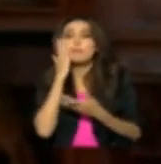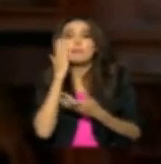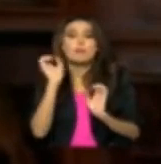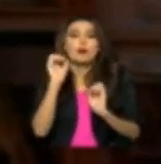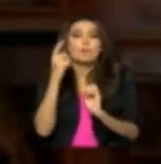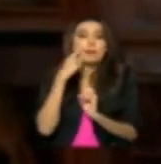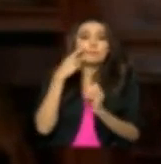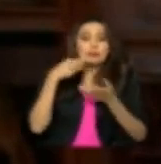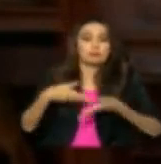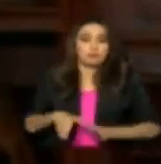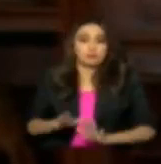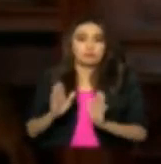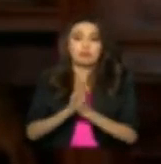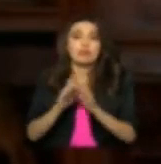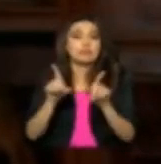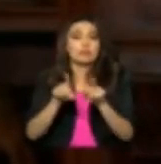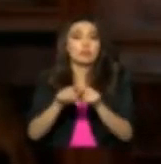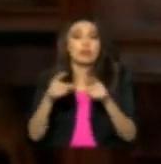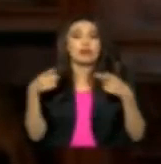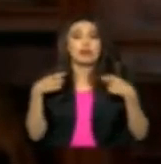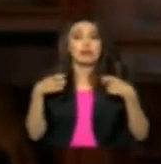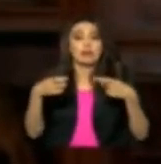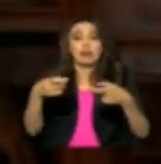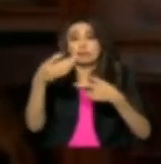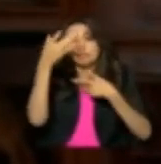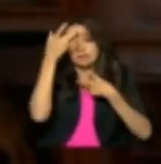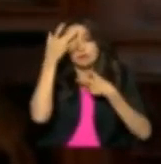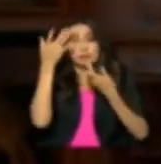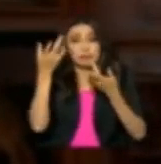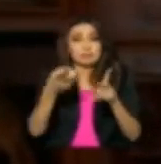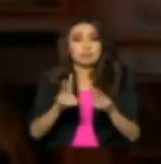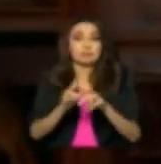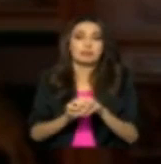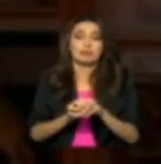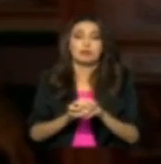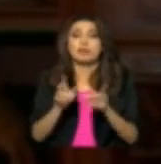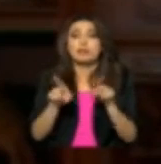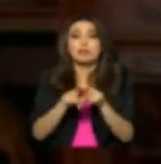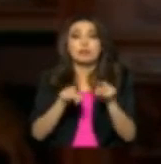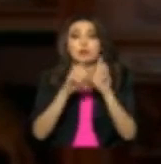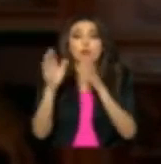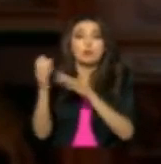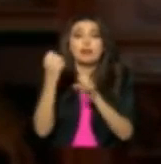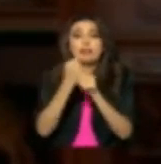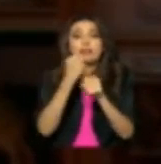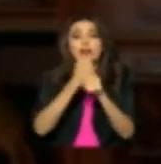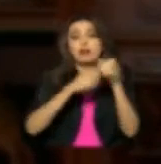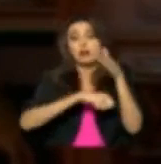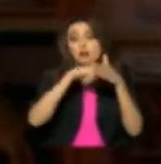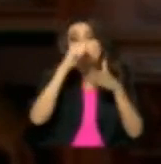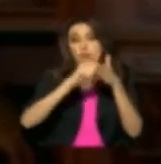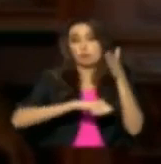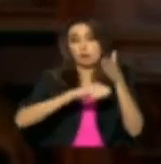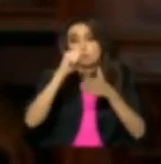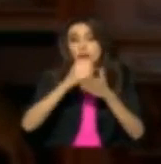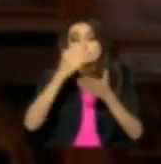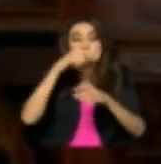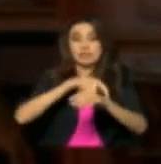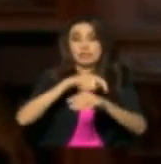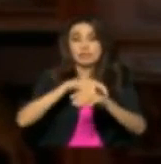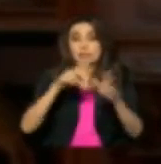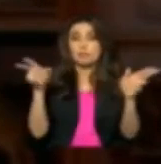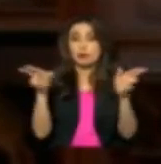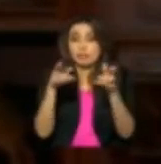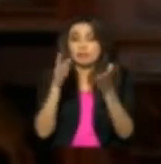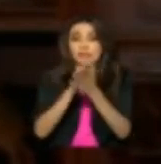paternidad, así como enfermedades catastróficas. Facilidades para teletrabajo y contratos por periodo determinado. Para